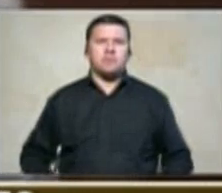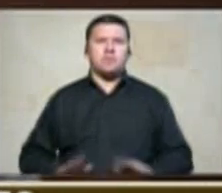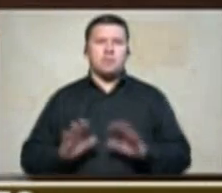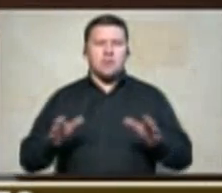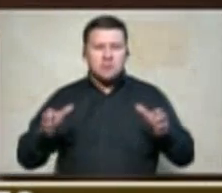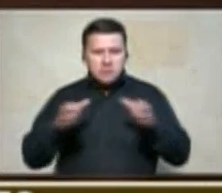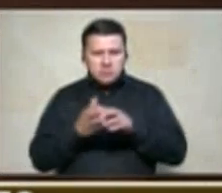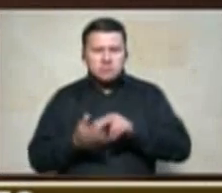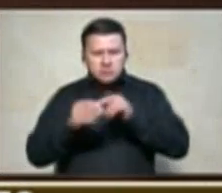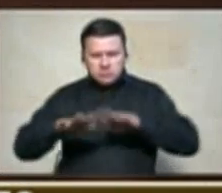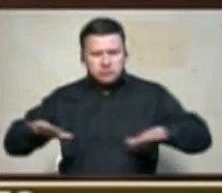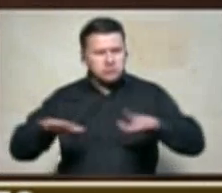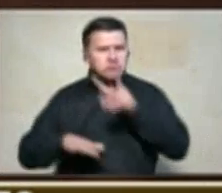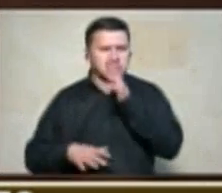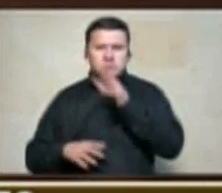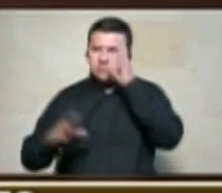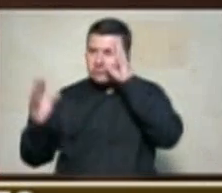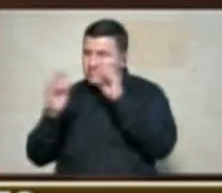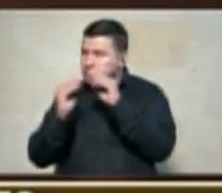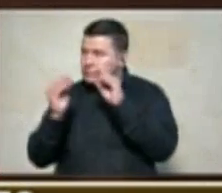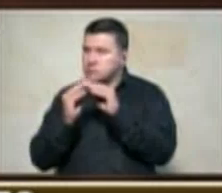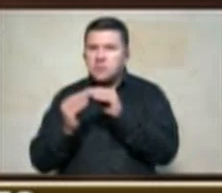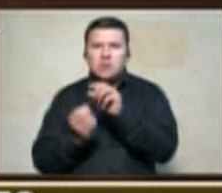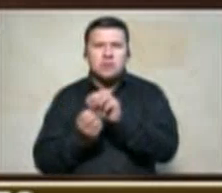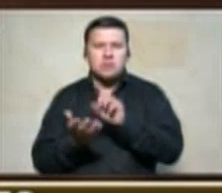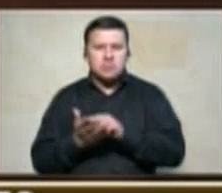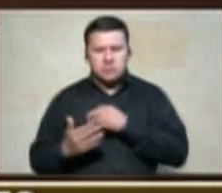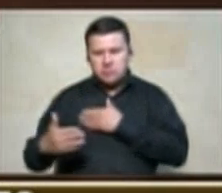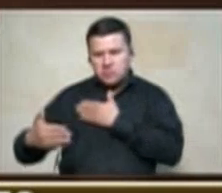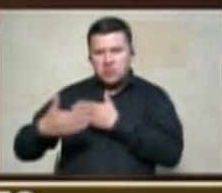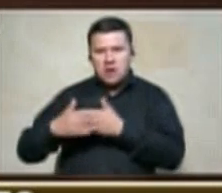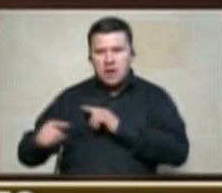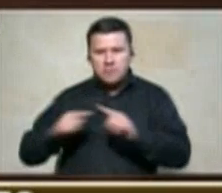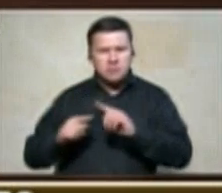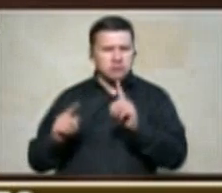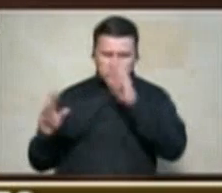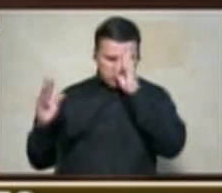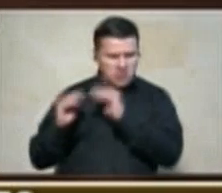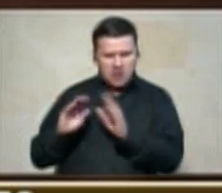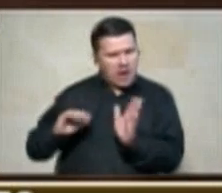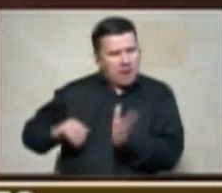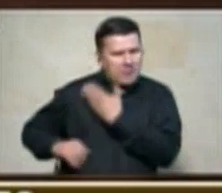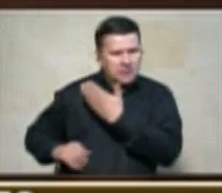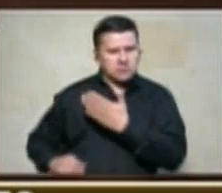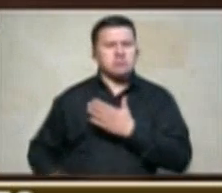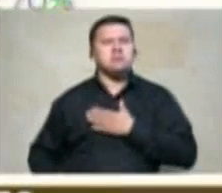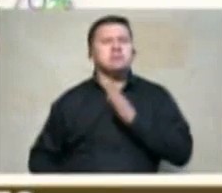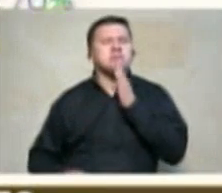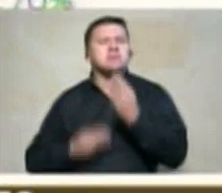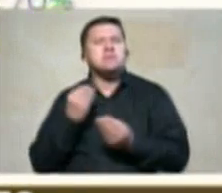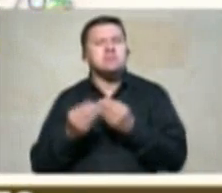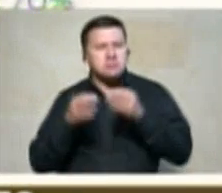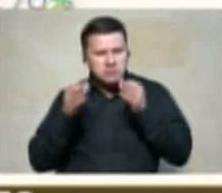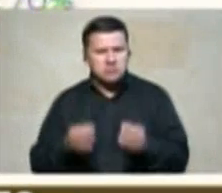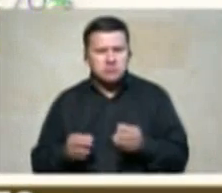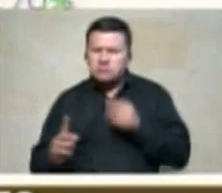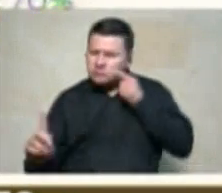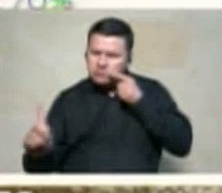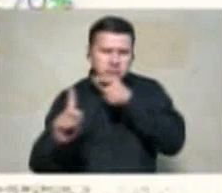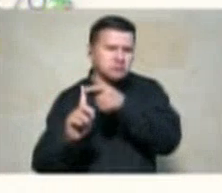La unidad de restitución no hace convenios para hacer contextos en su fase administrativa. Los hace